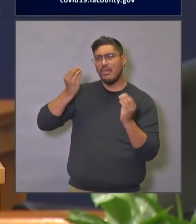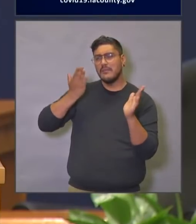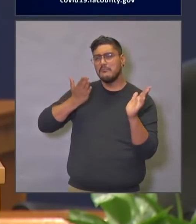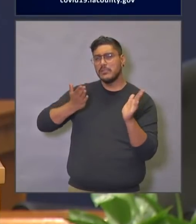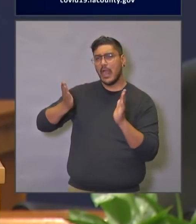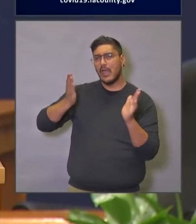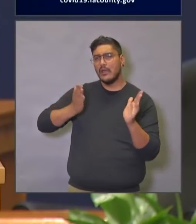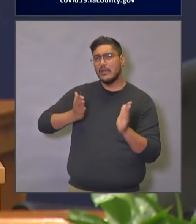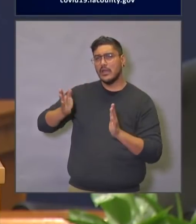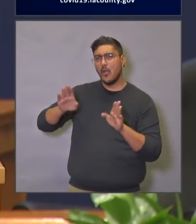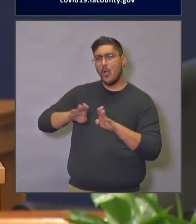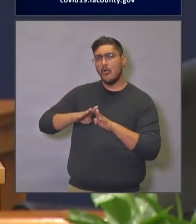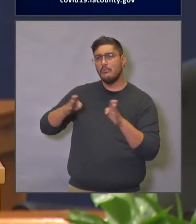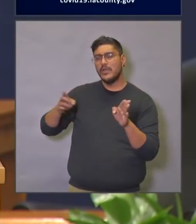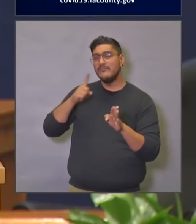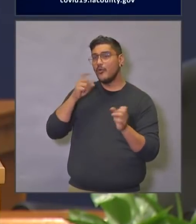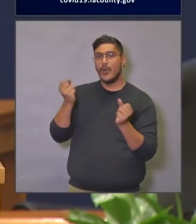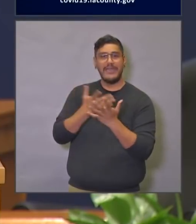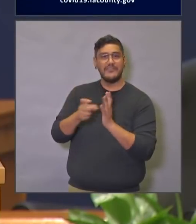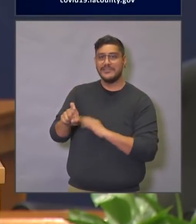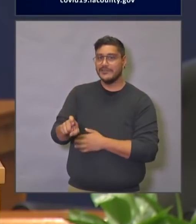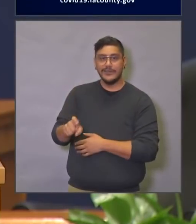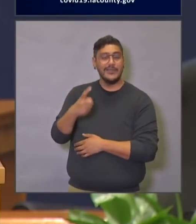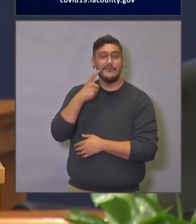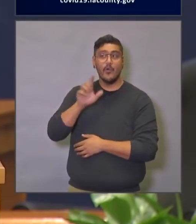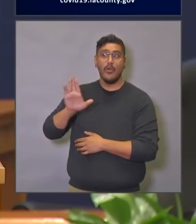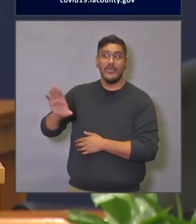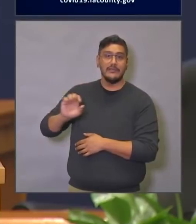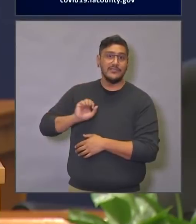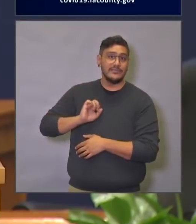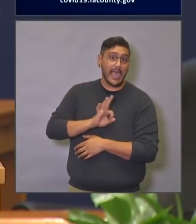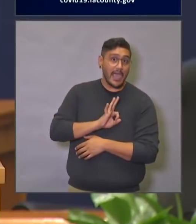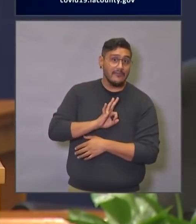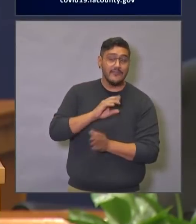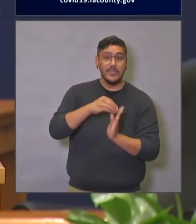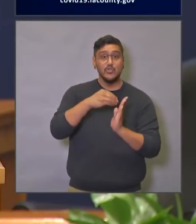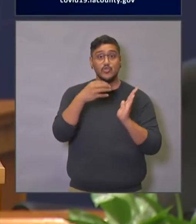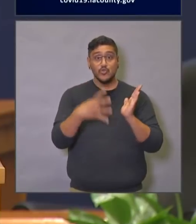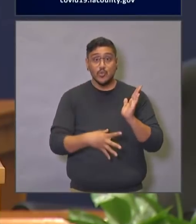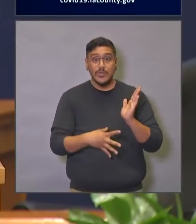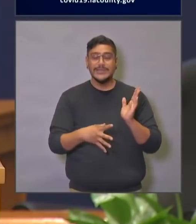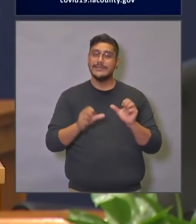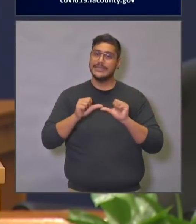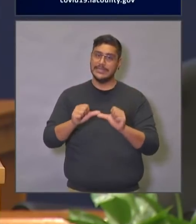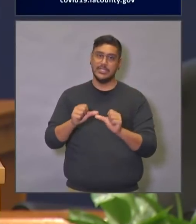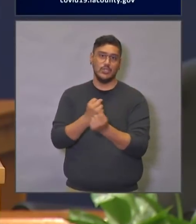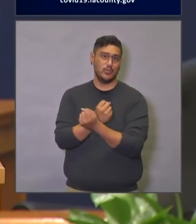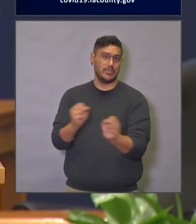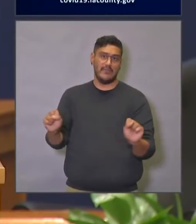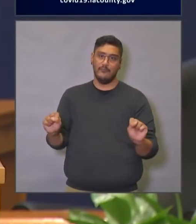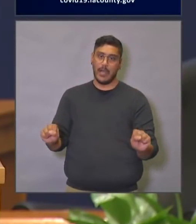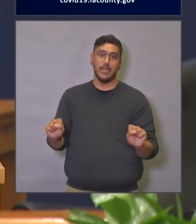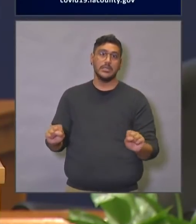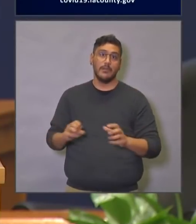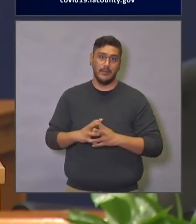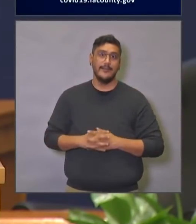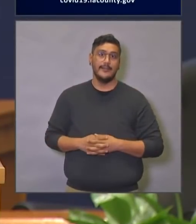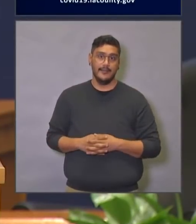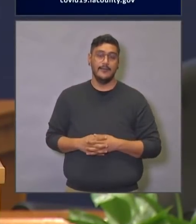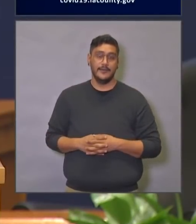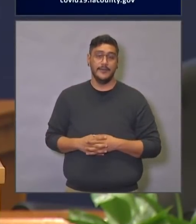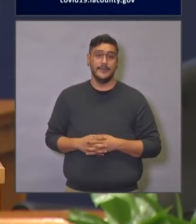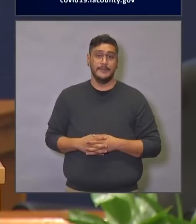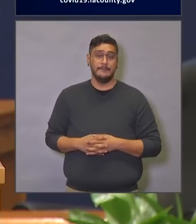necesitan para mantener su fuerza laboral y a sus estudiantes tan seguros como sea posible. Al igual que muchos de